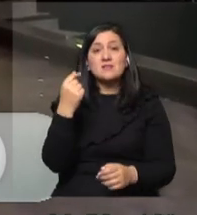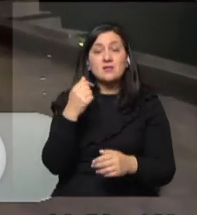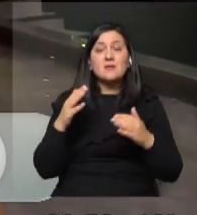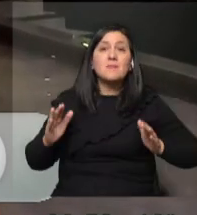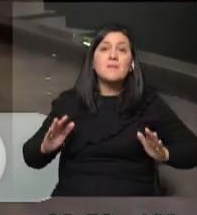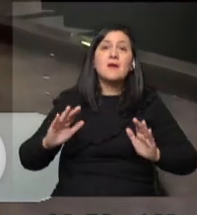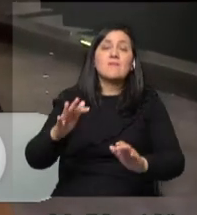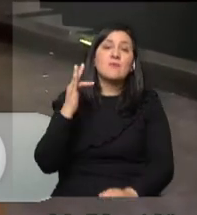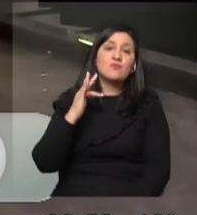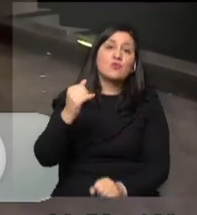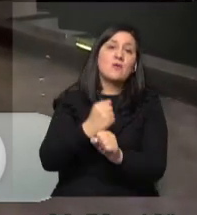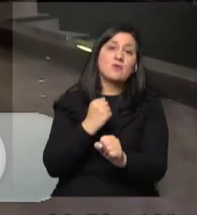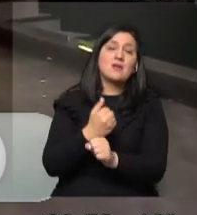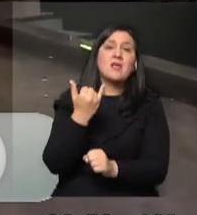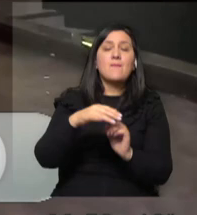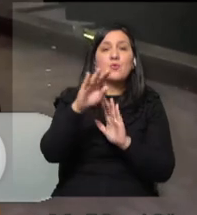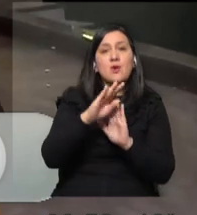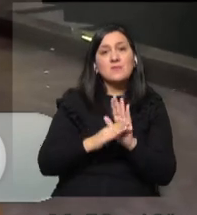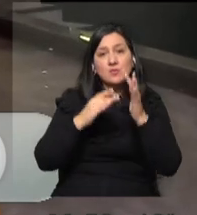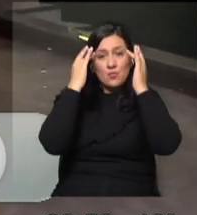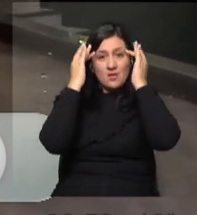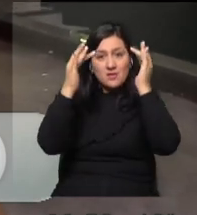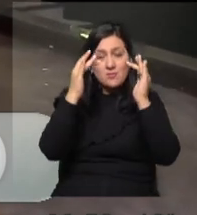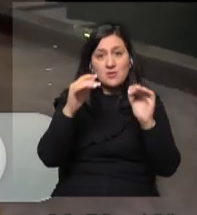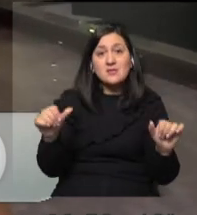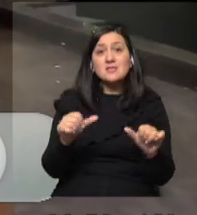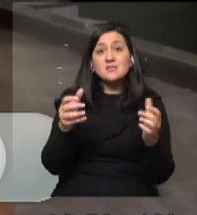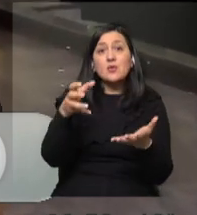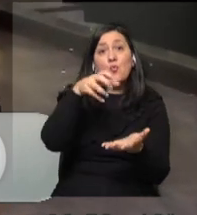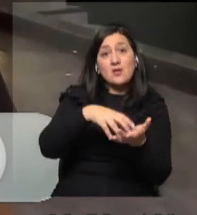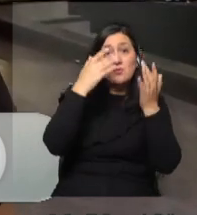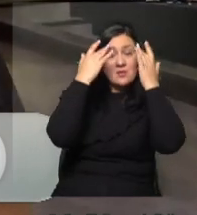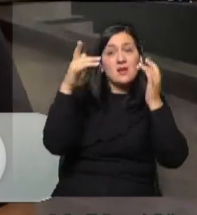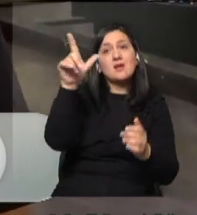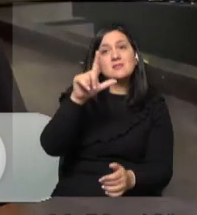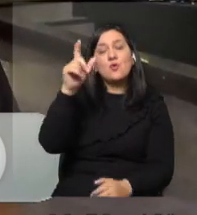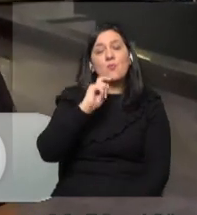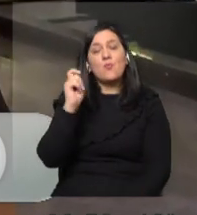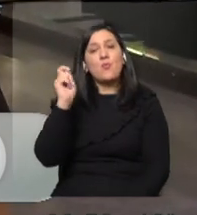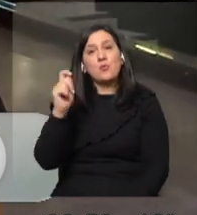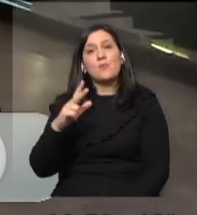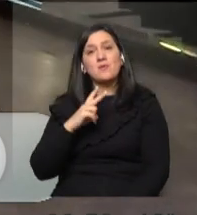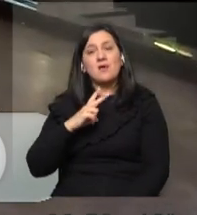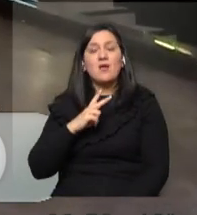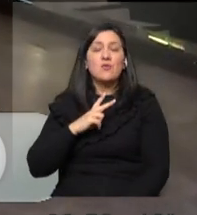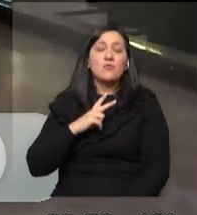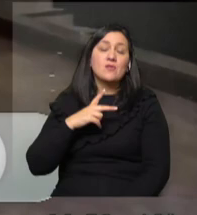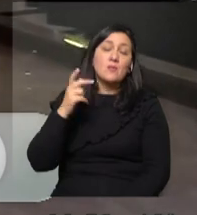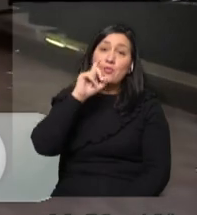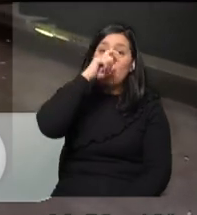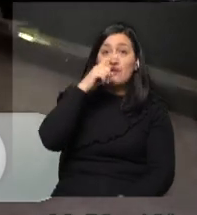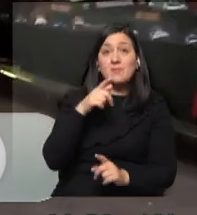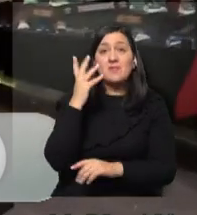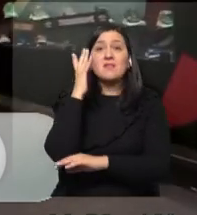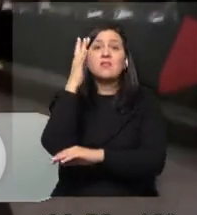futuro laboral. Y lo hacemos a través de programas educativos que se hacen en centros educativos, en liceos públicos, privados de Montevideo y el interior. Para darles